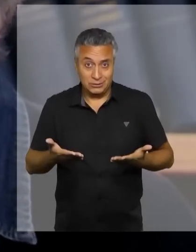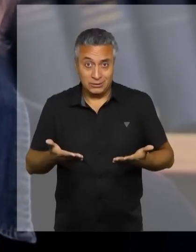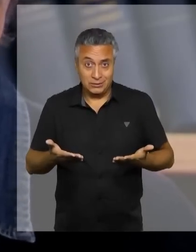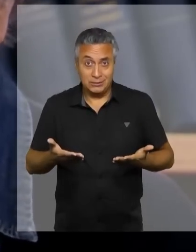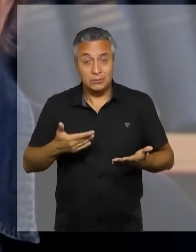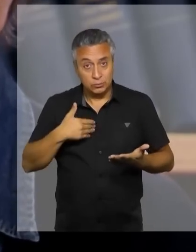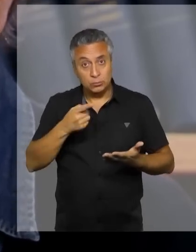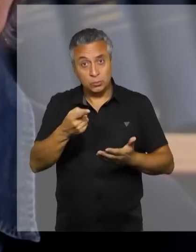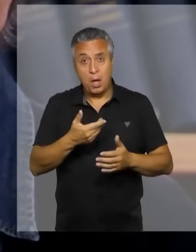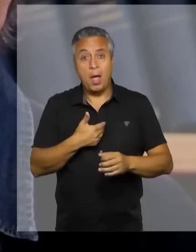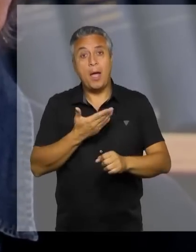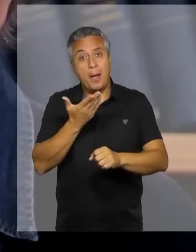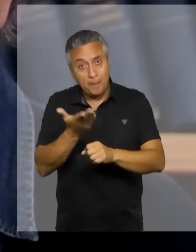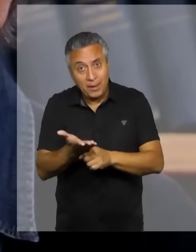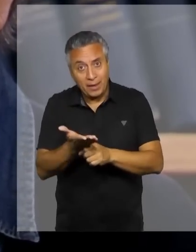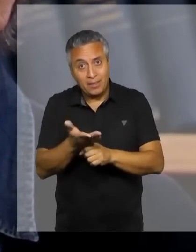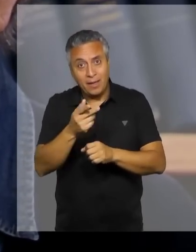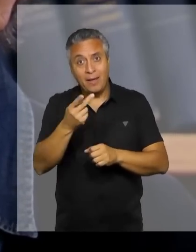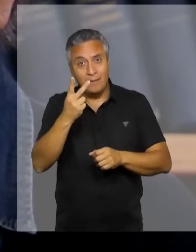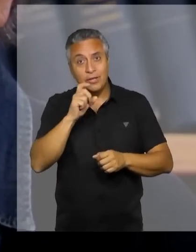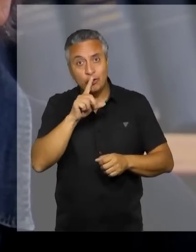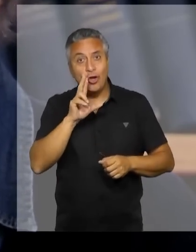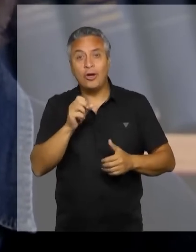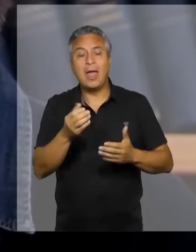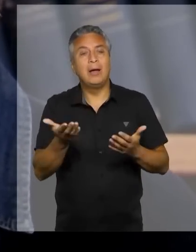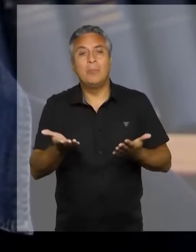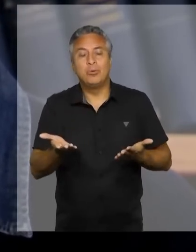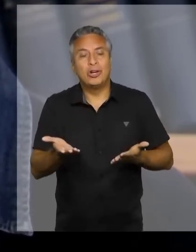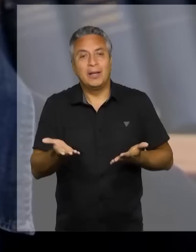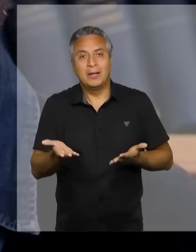Sí te lo estoy pidiendo, Victoria, porque...